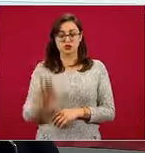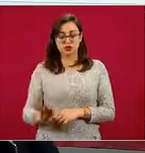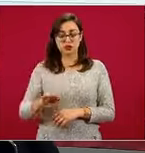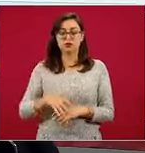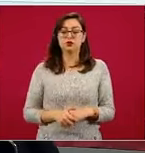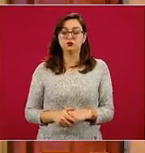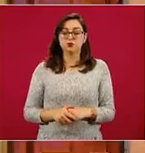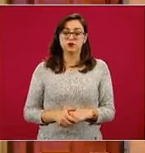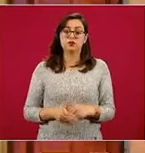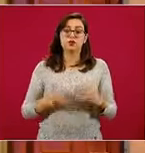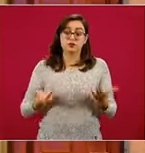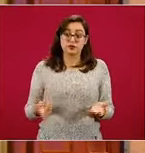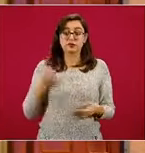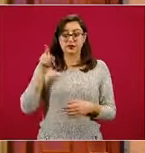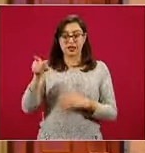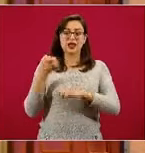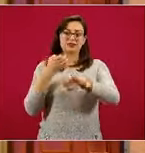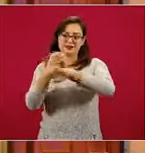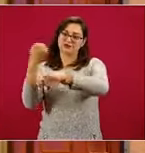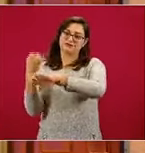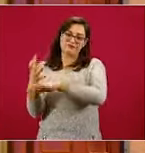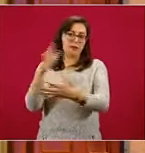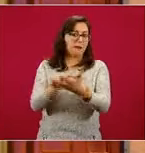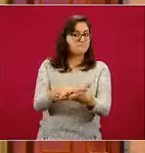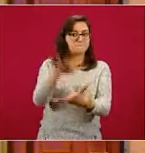y por lo tanto estas entidades están